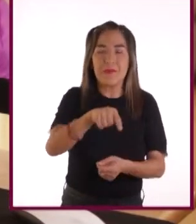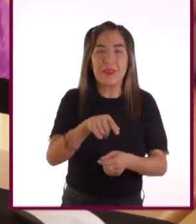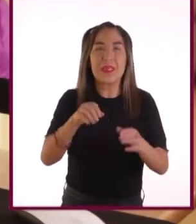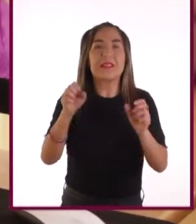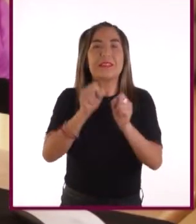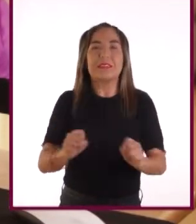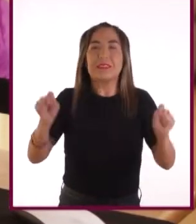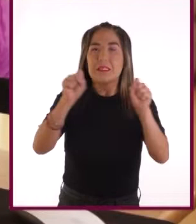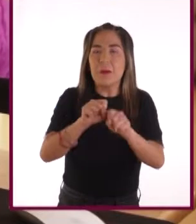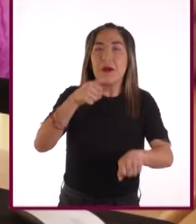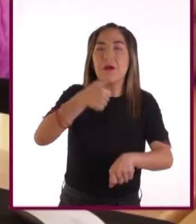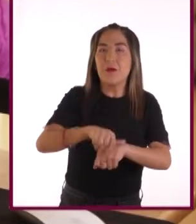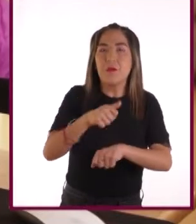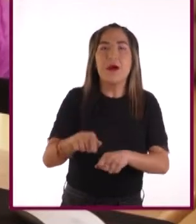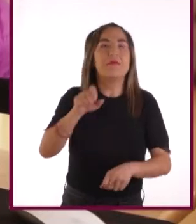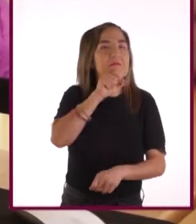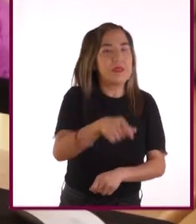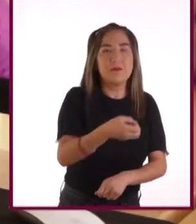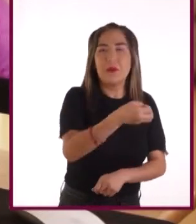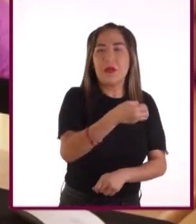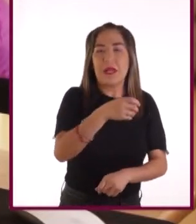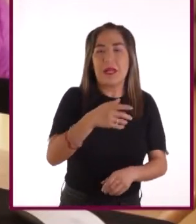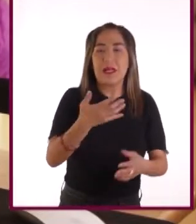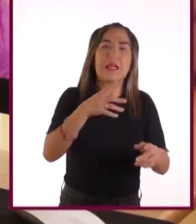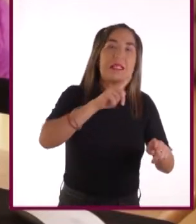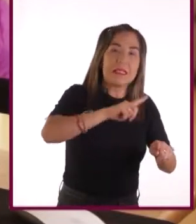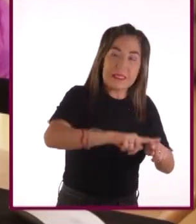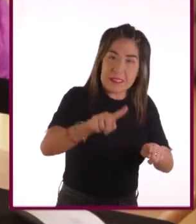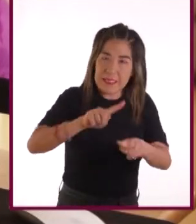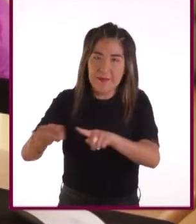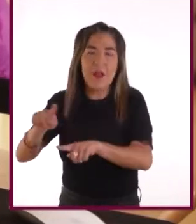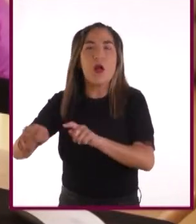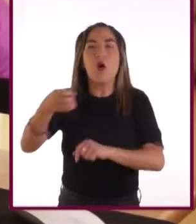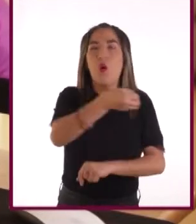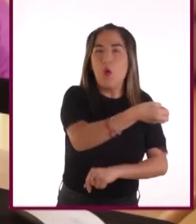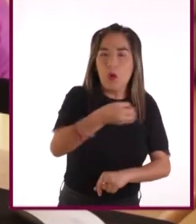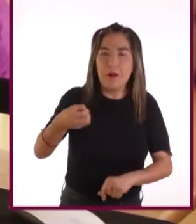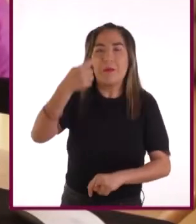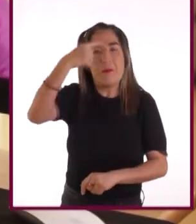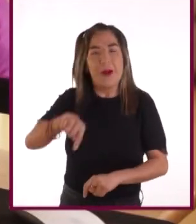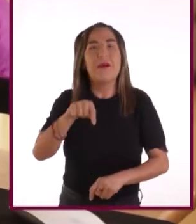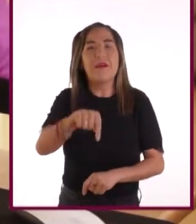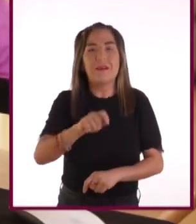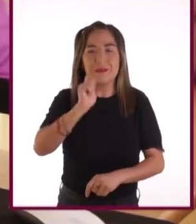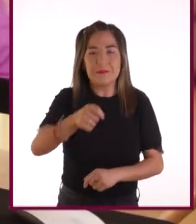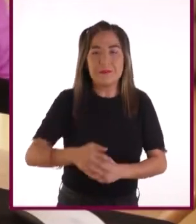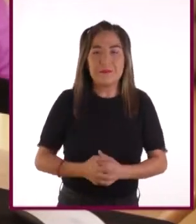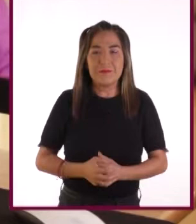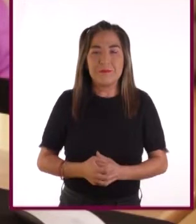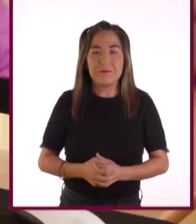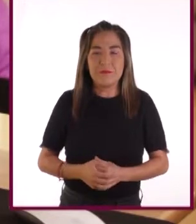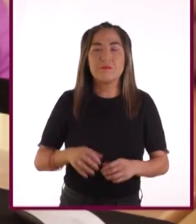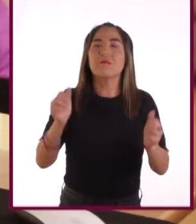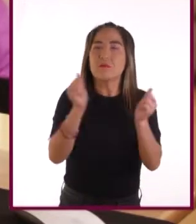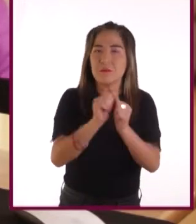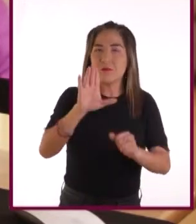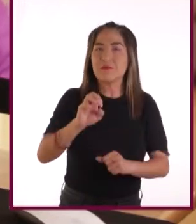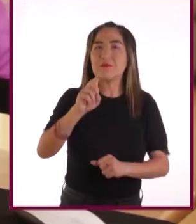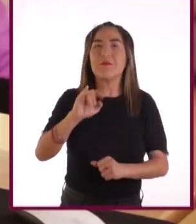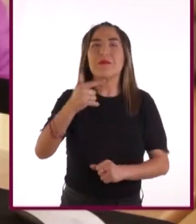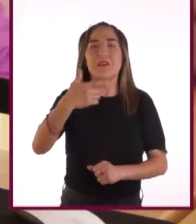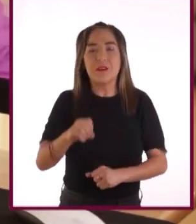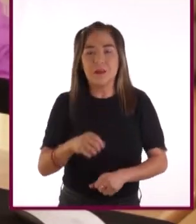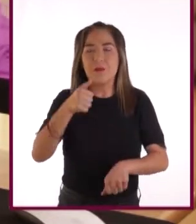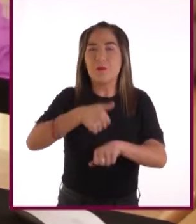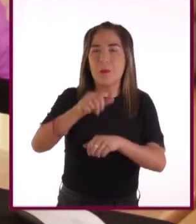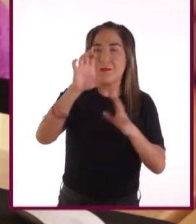decía, en el sistema binario, en diferente orden y en cierta posición para que a ti te descifren o te digan un código, te